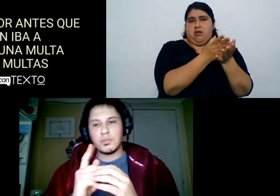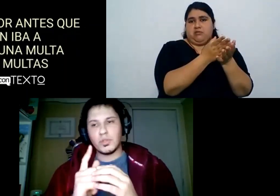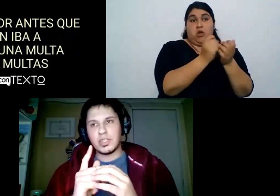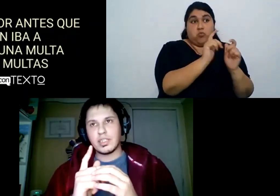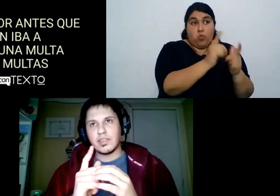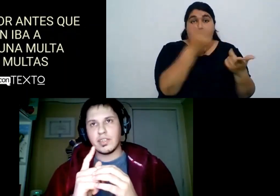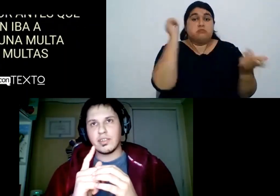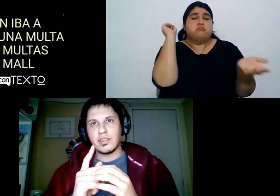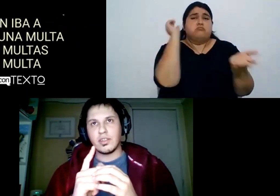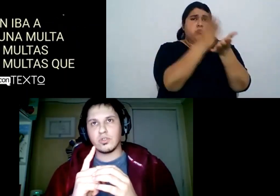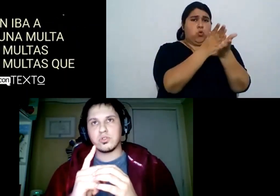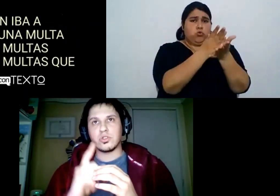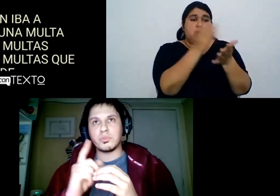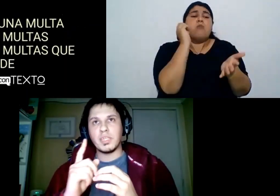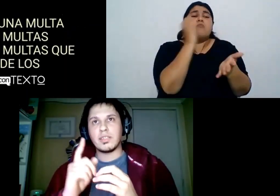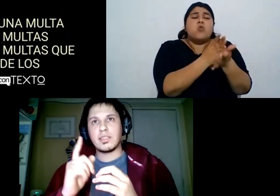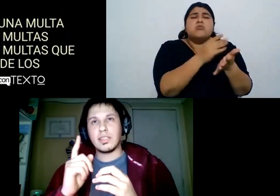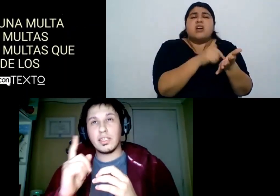Reciben multas que van desde los